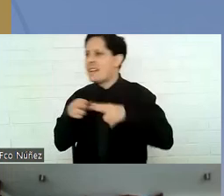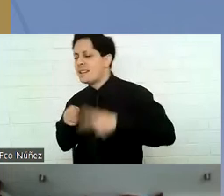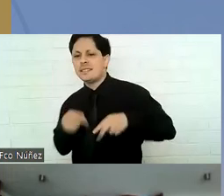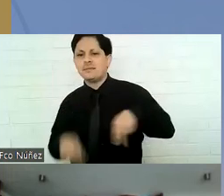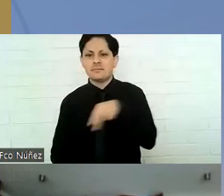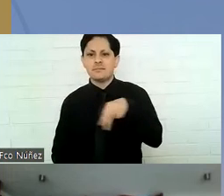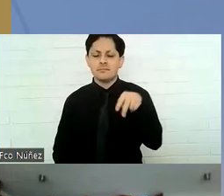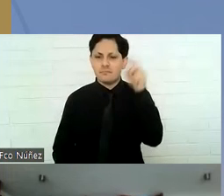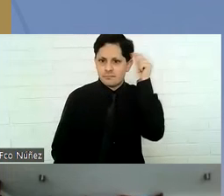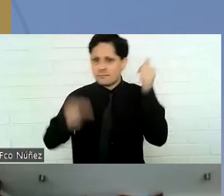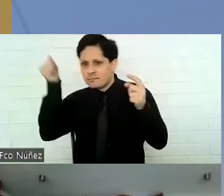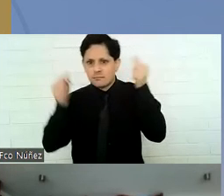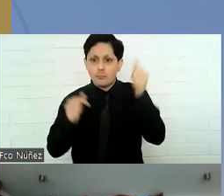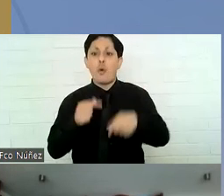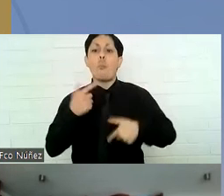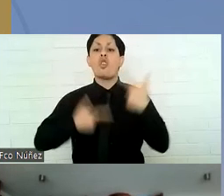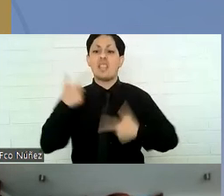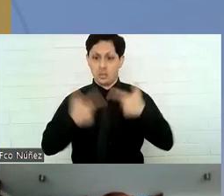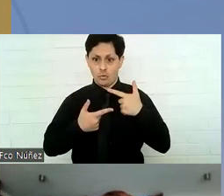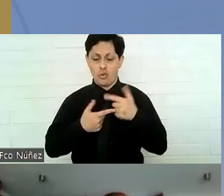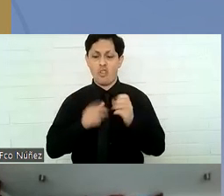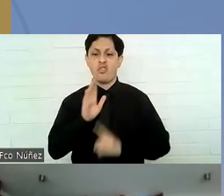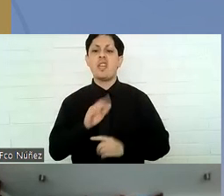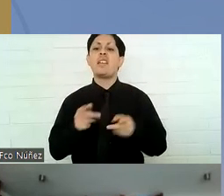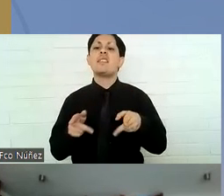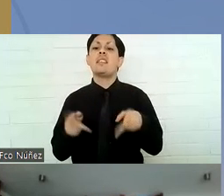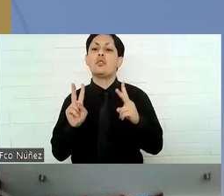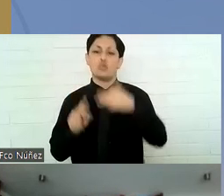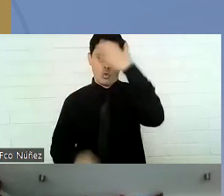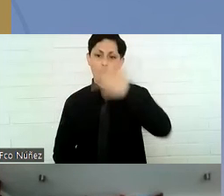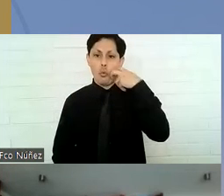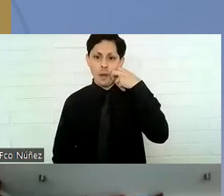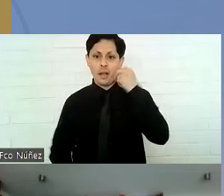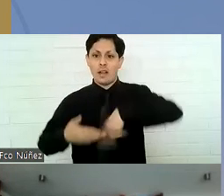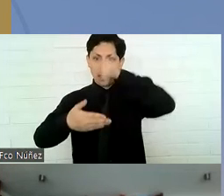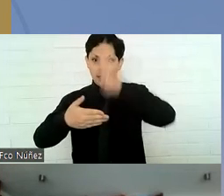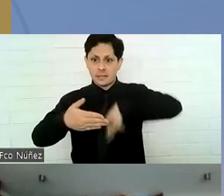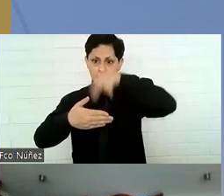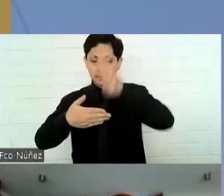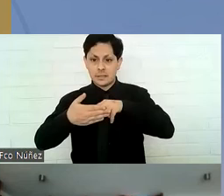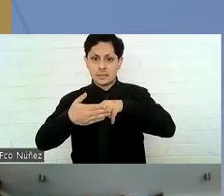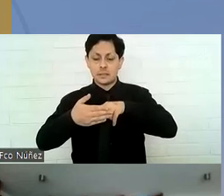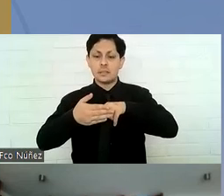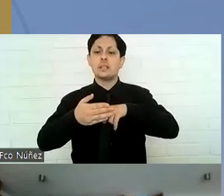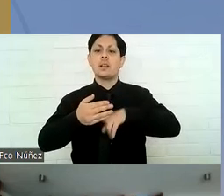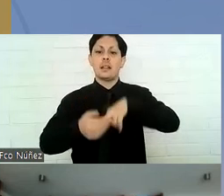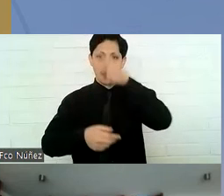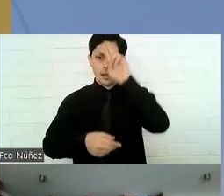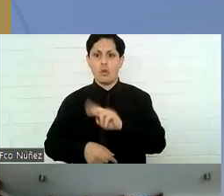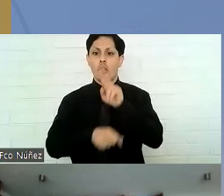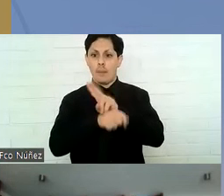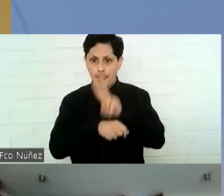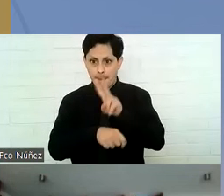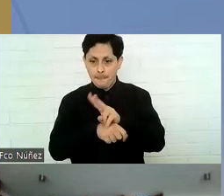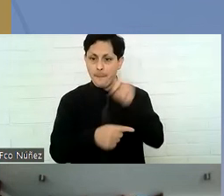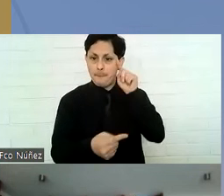índole, político, derechos humanos, artísticos, no se diga en el plano de docencia su